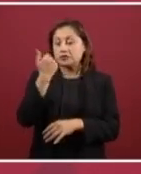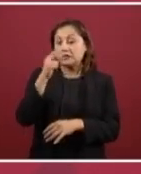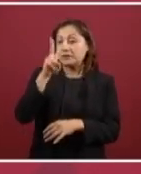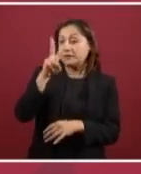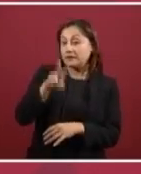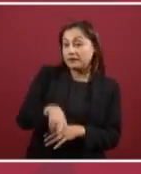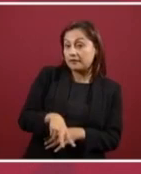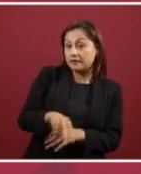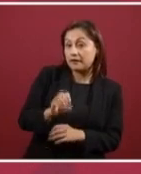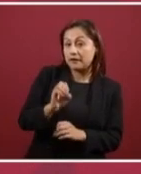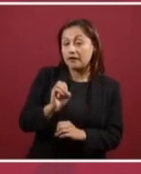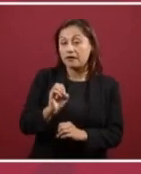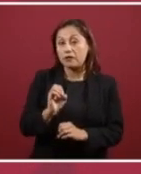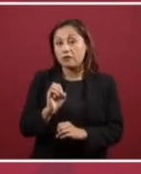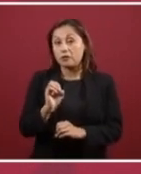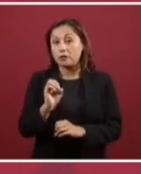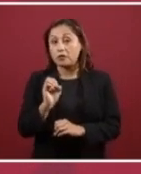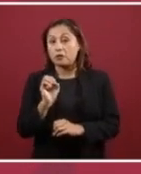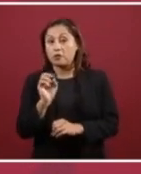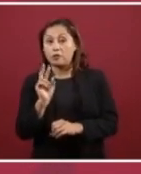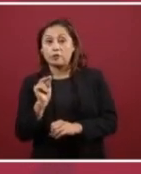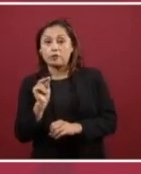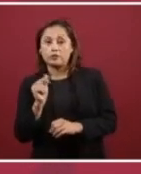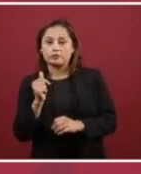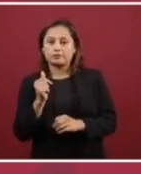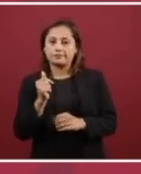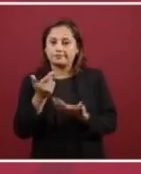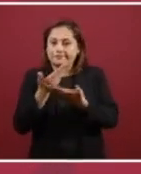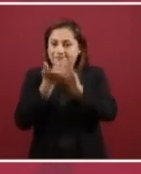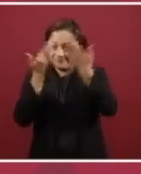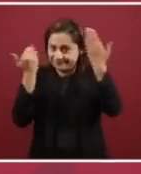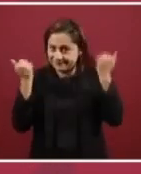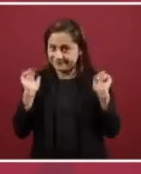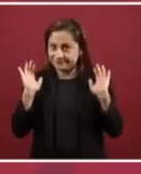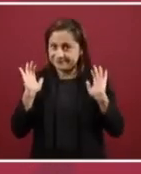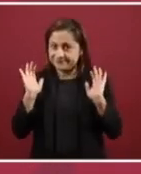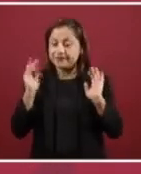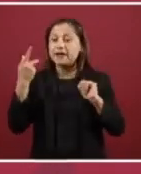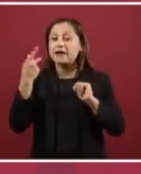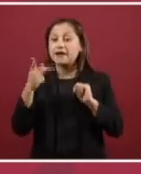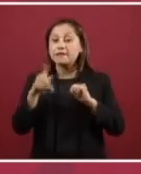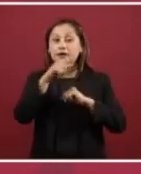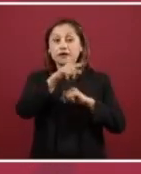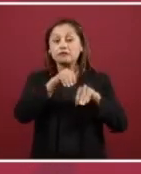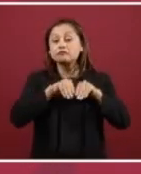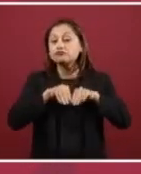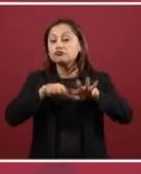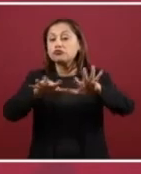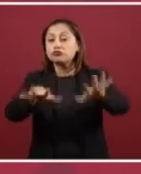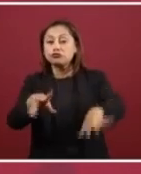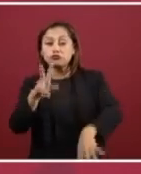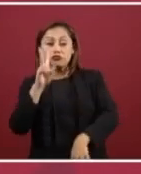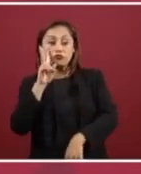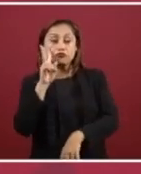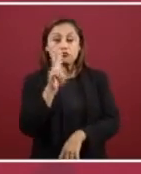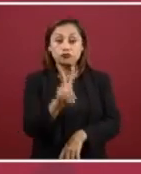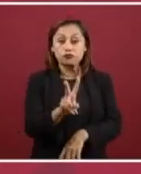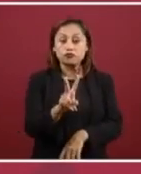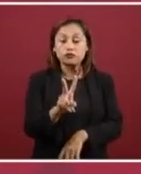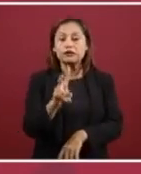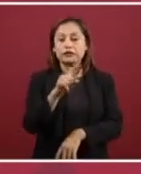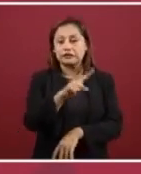no puedo yo verificarlo, pero sí es como salió en los medios, que un